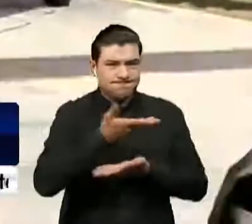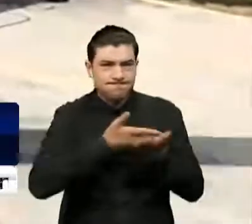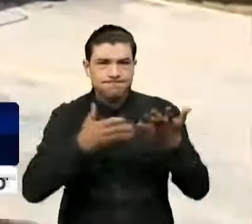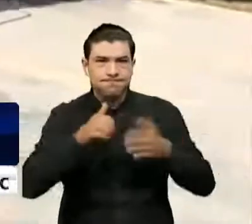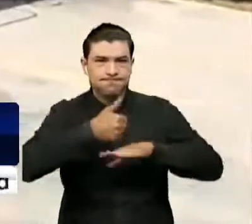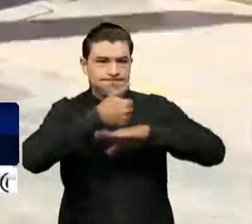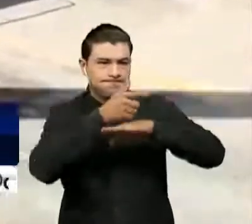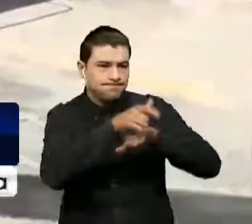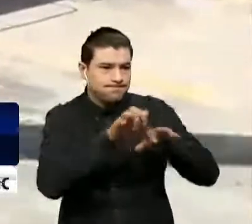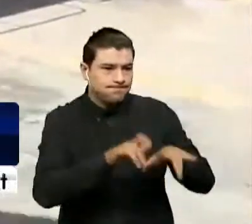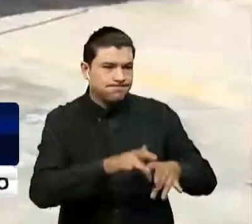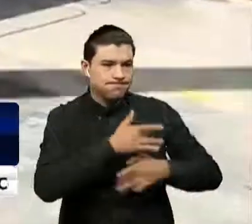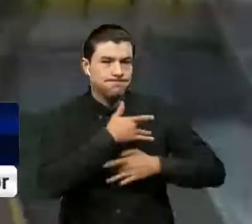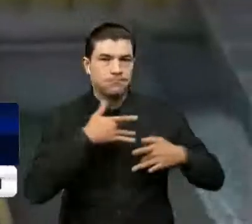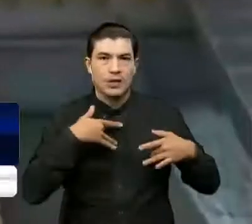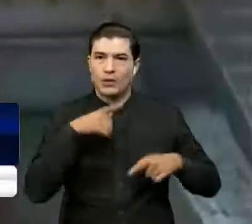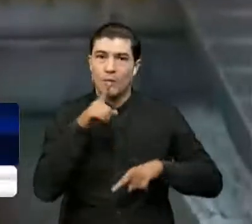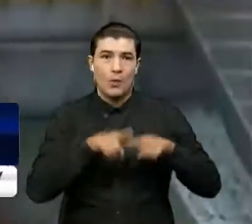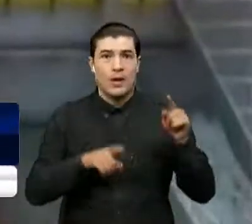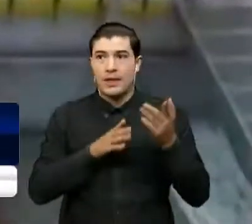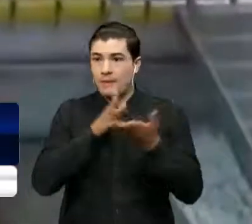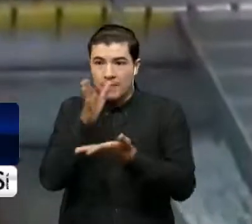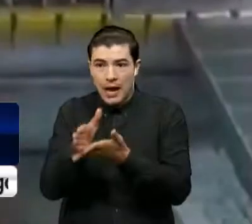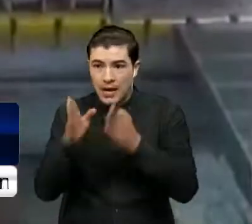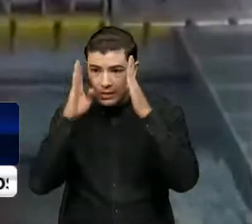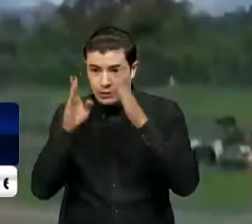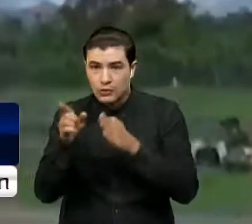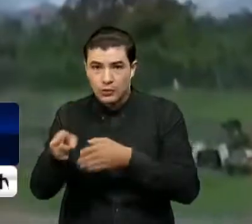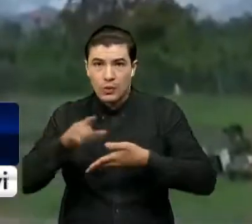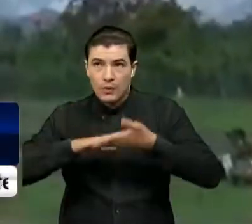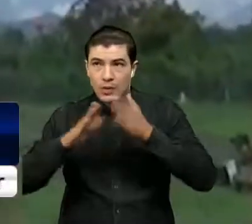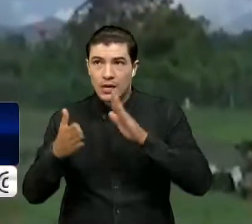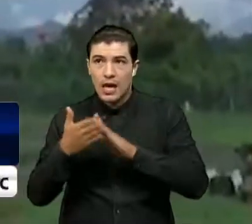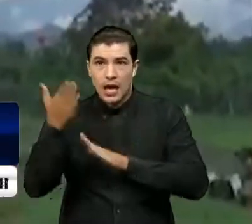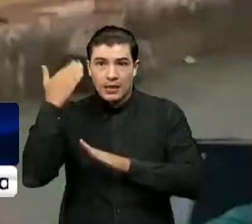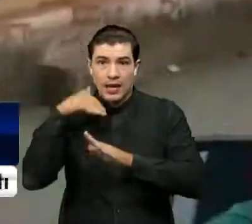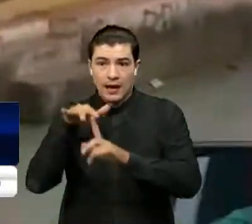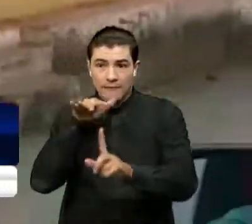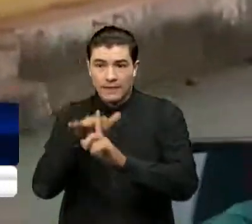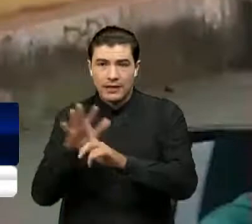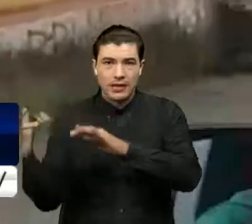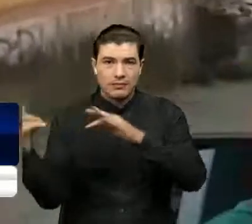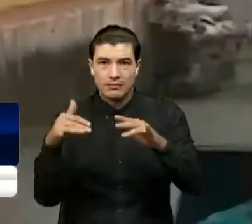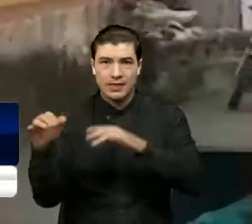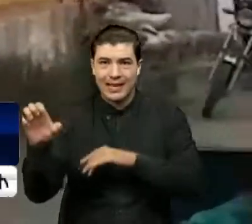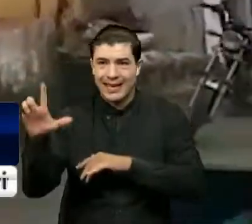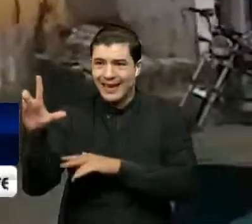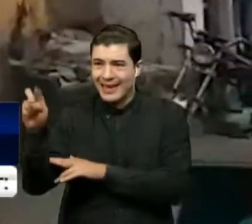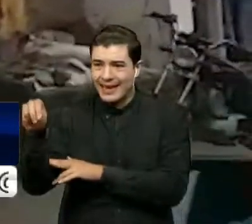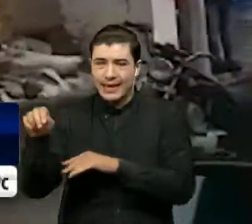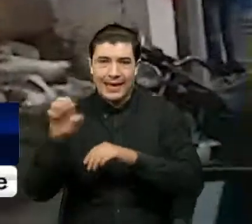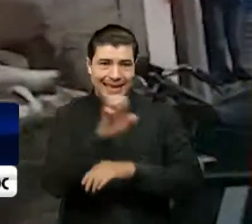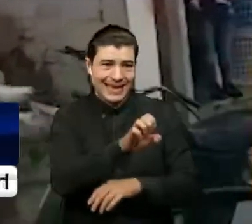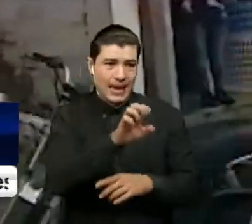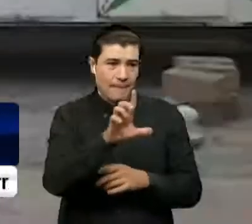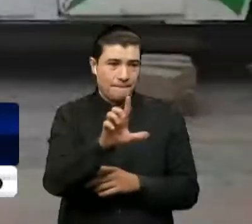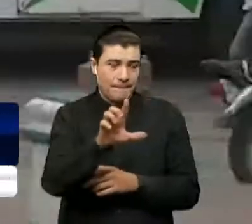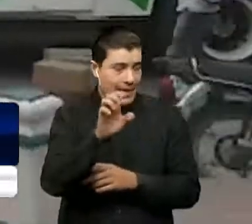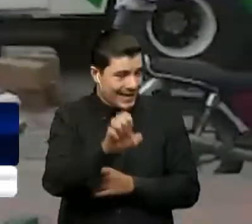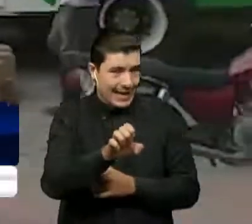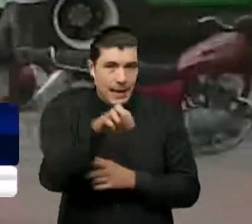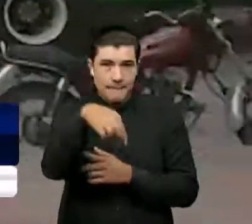posible la labor de la misión médica en las poblaciones que están afectadas por los enfrentamientos entre el ln y el pl en el catatumbo